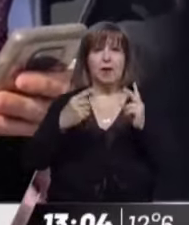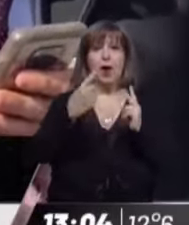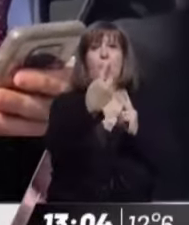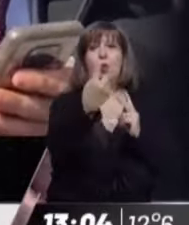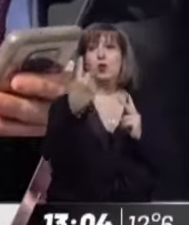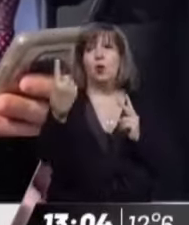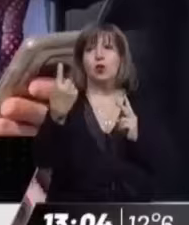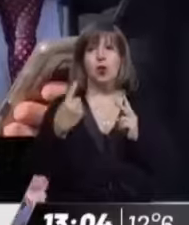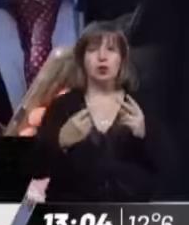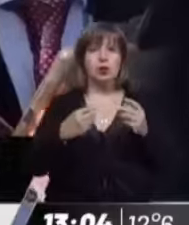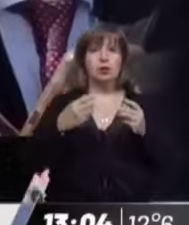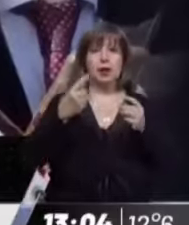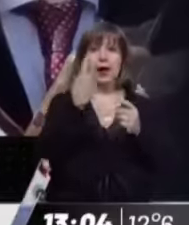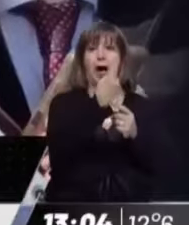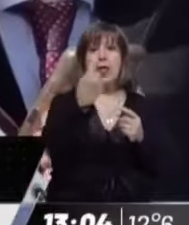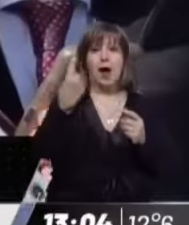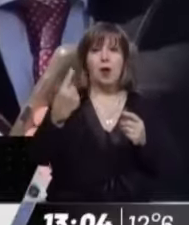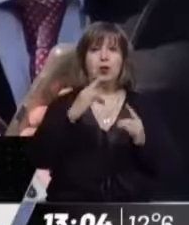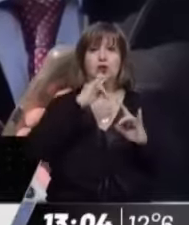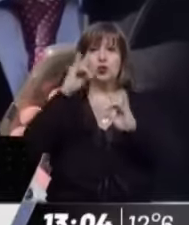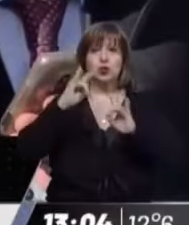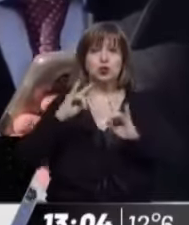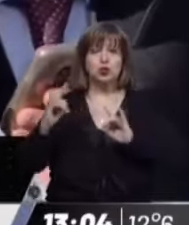tres consumimos en forma,